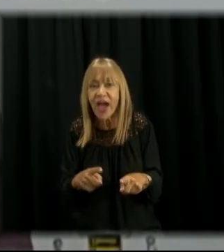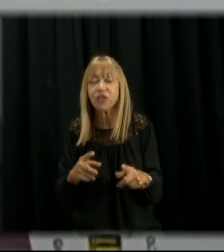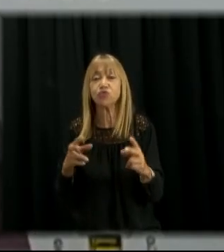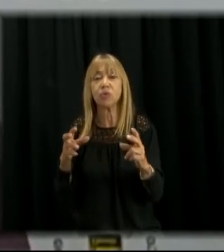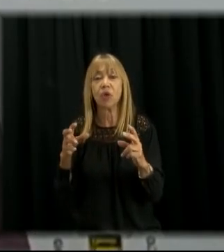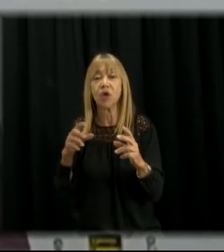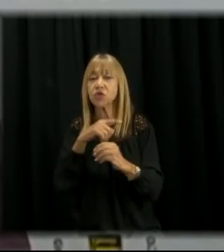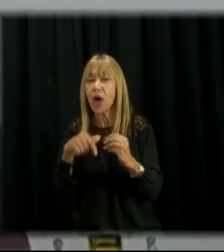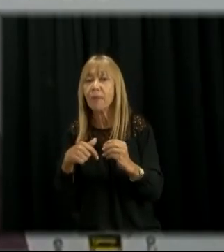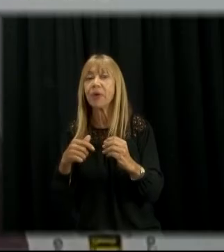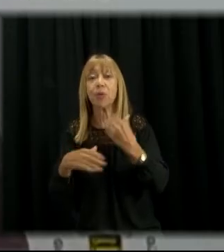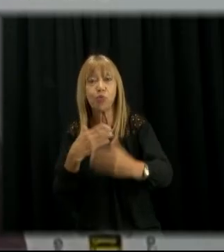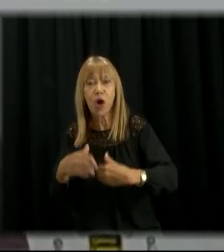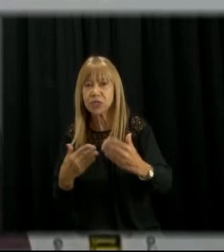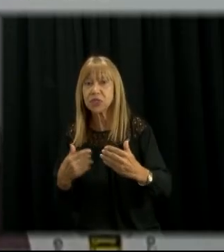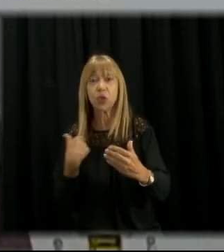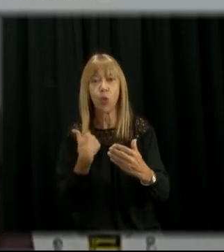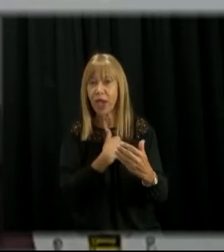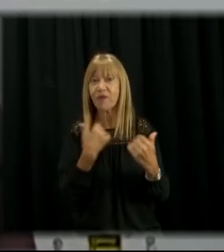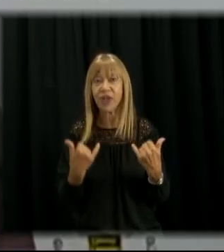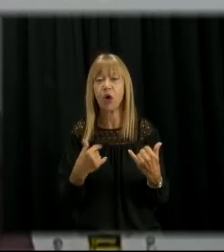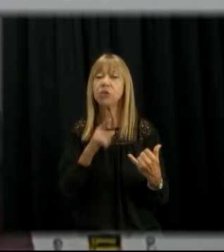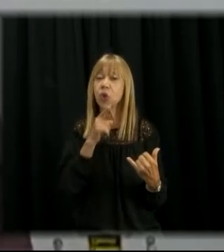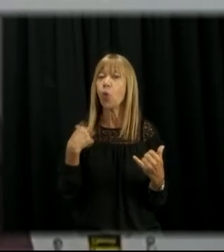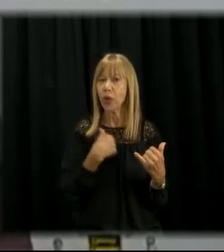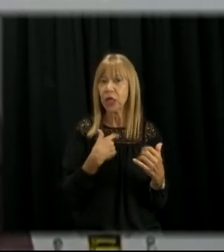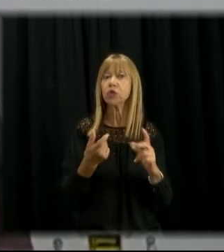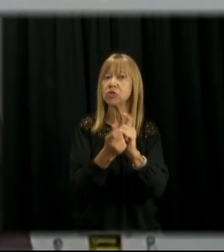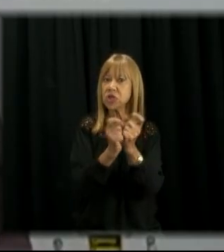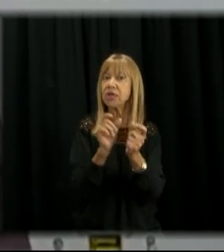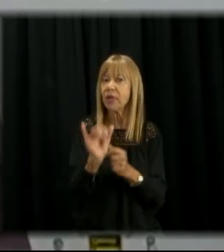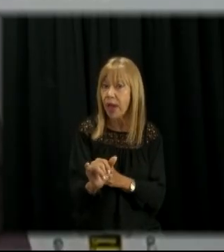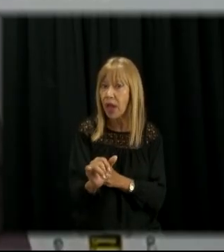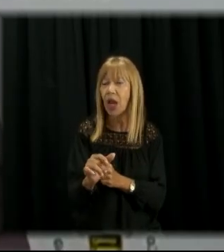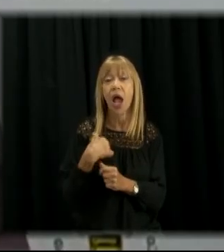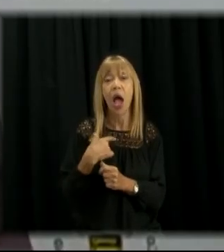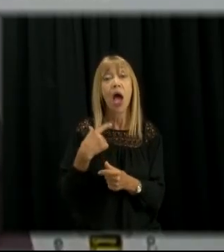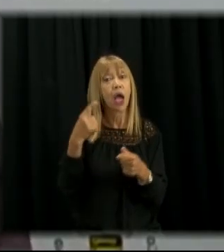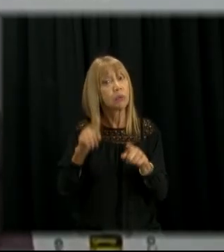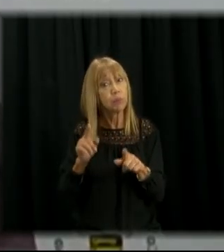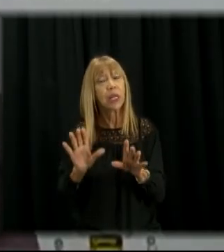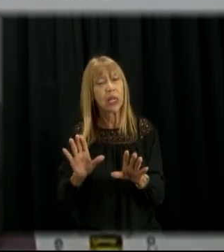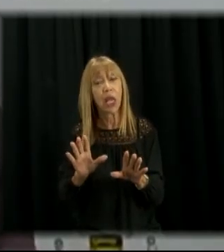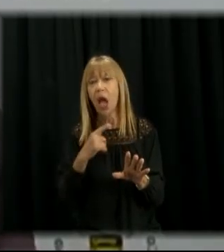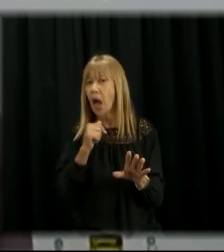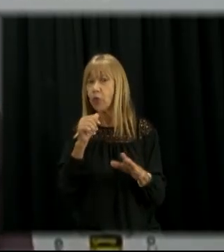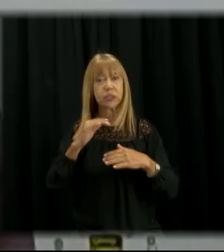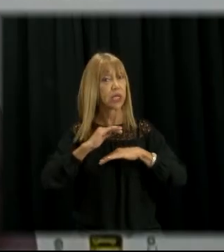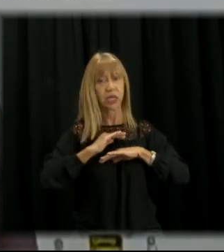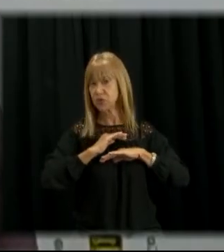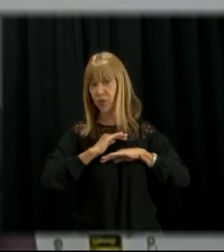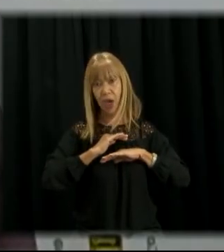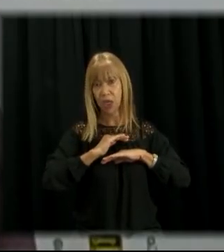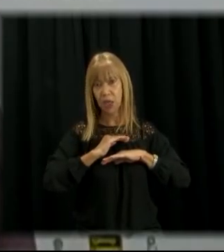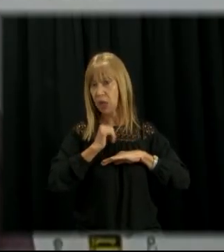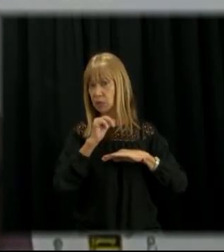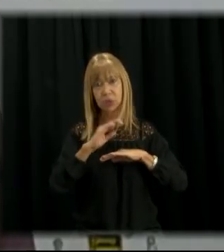y le digo los hechos con respecto a los recursos que tenemos a mano. Tenemos que cambiar eso y estoy de acuerdo.